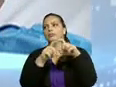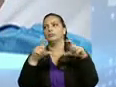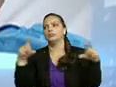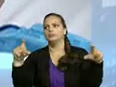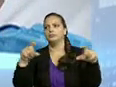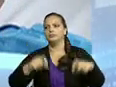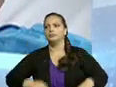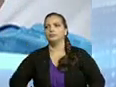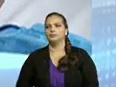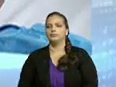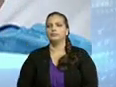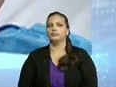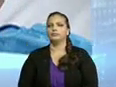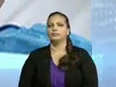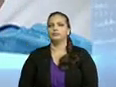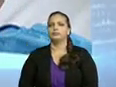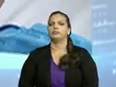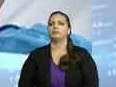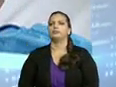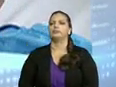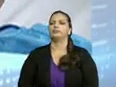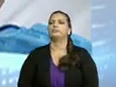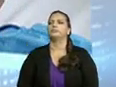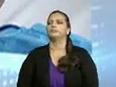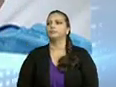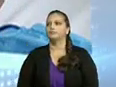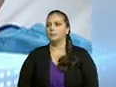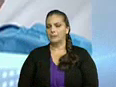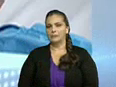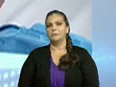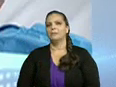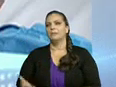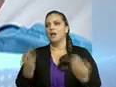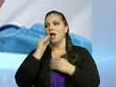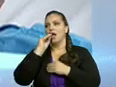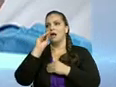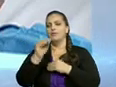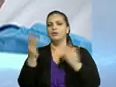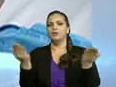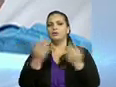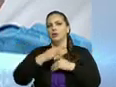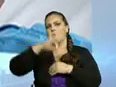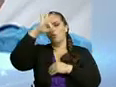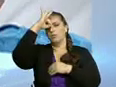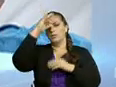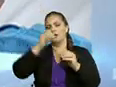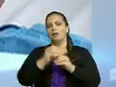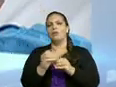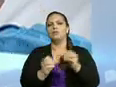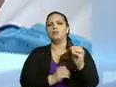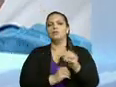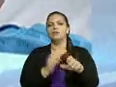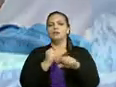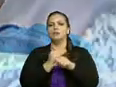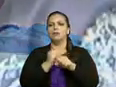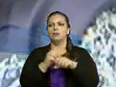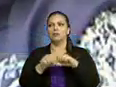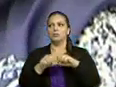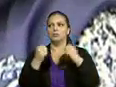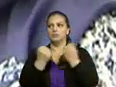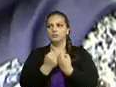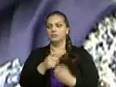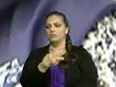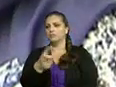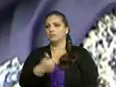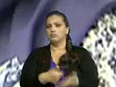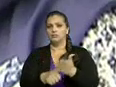099-610-0221 de Catherine Tenorio, del área de trabajo social del Hospital Guayaquil. Cuando un paciente viene sin identificación, buscamos ustedes